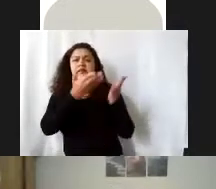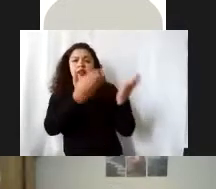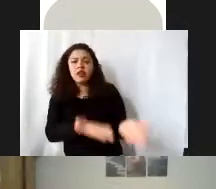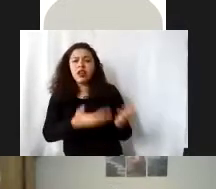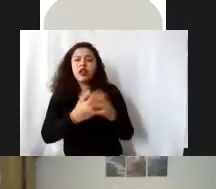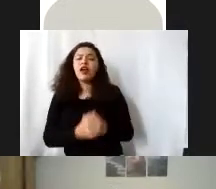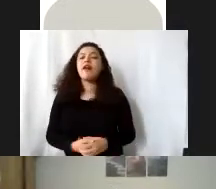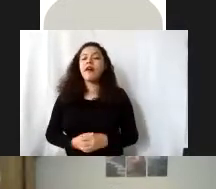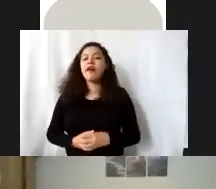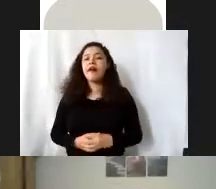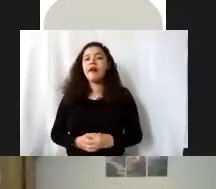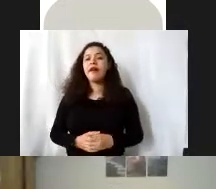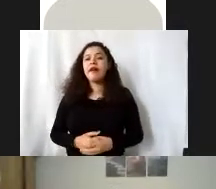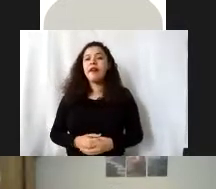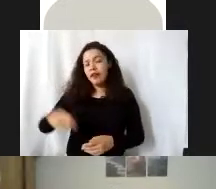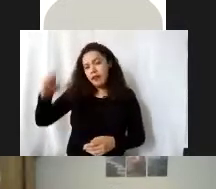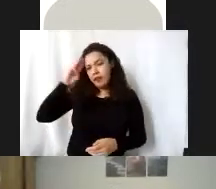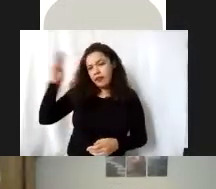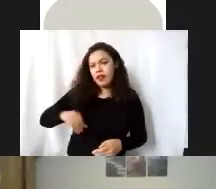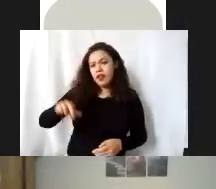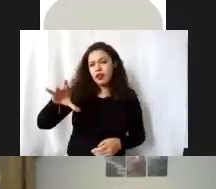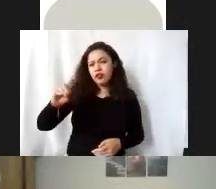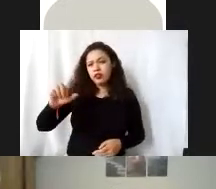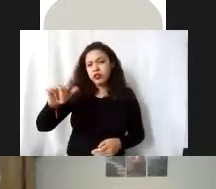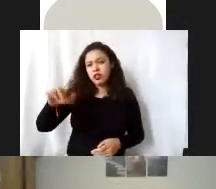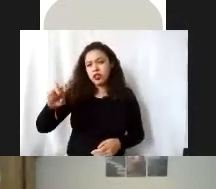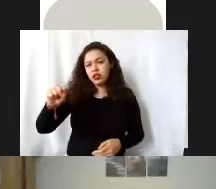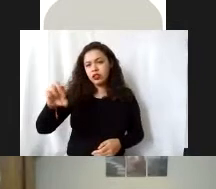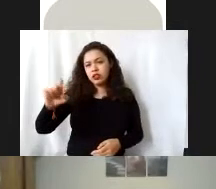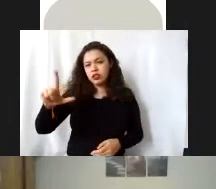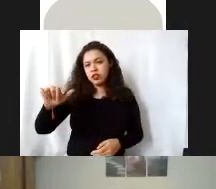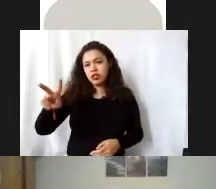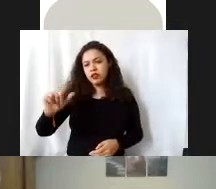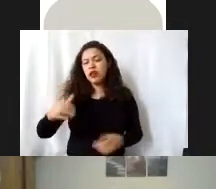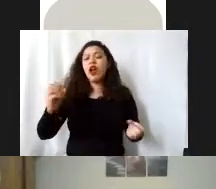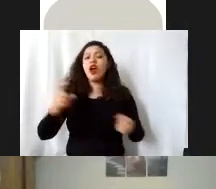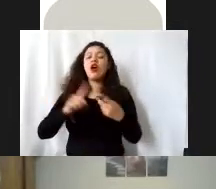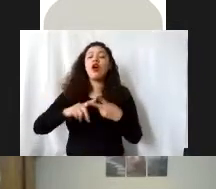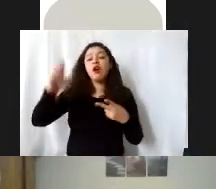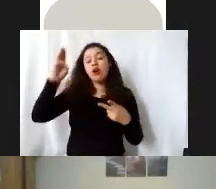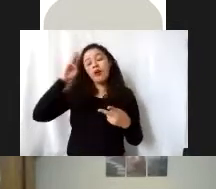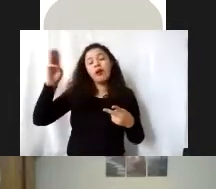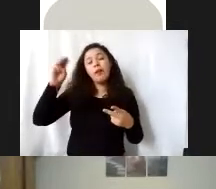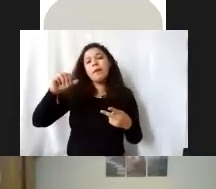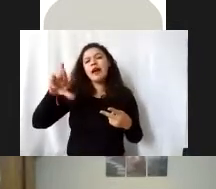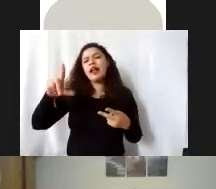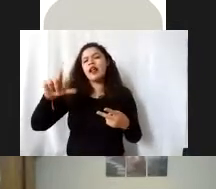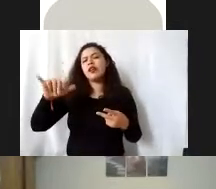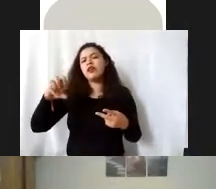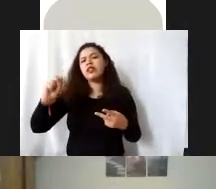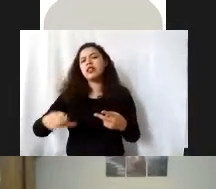maestra Rosario Silva con la maestra María Luisa Brain hicieron